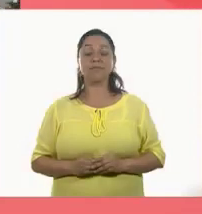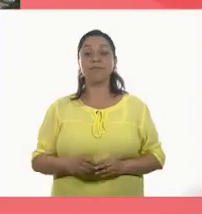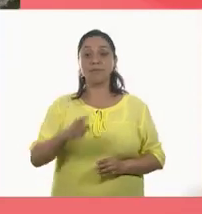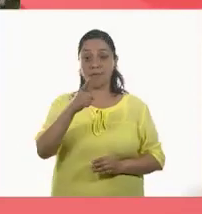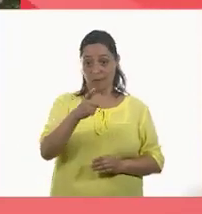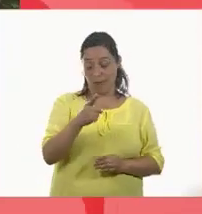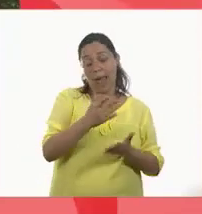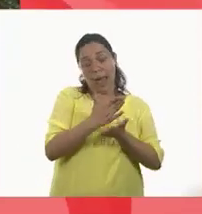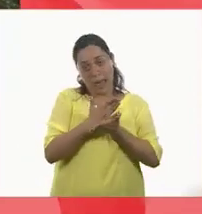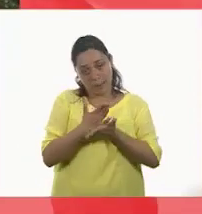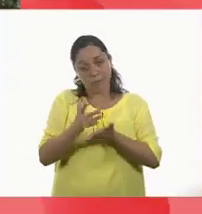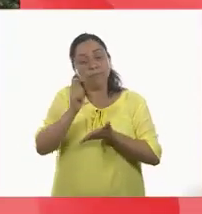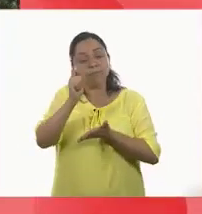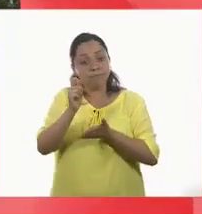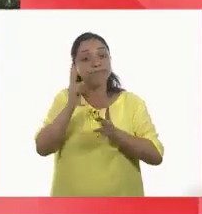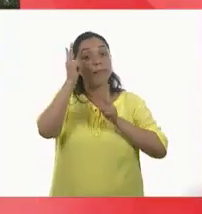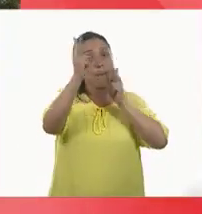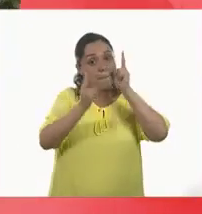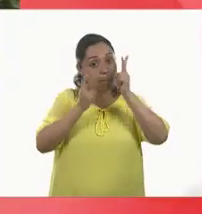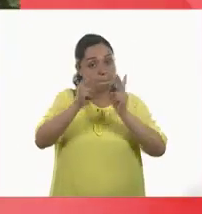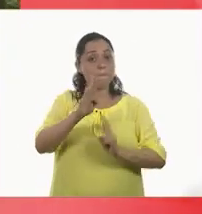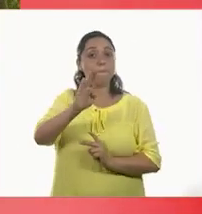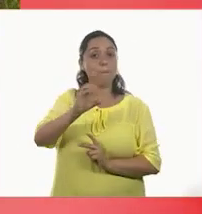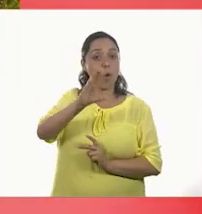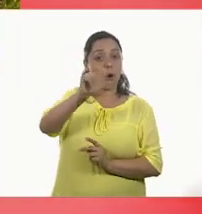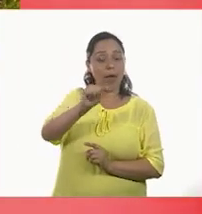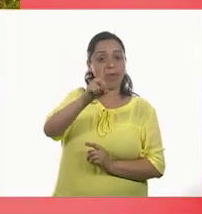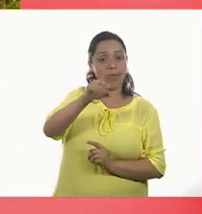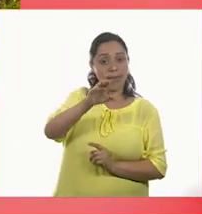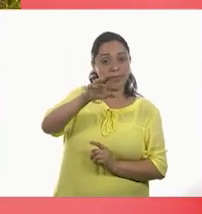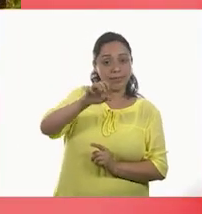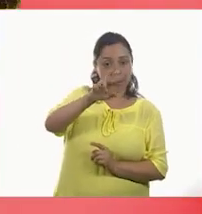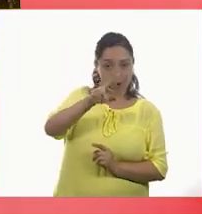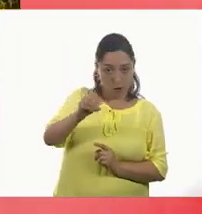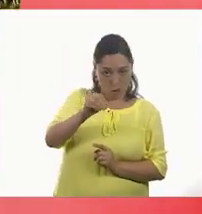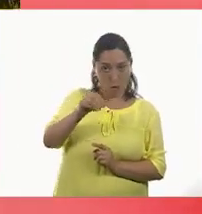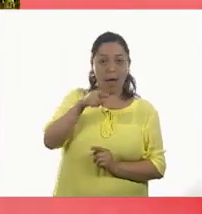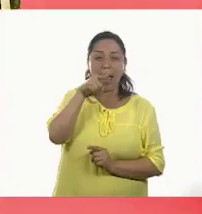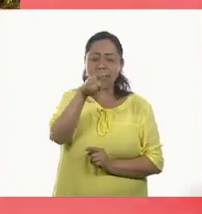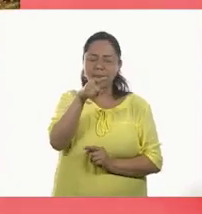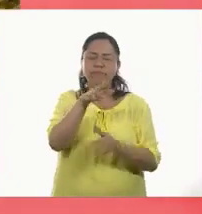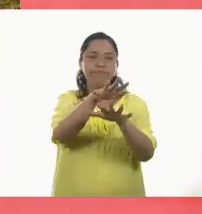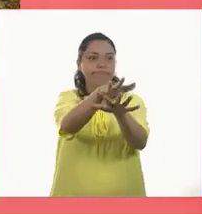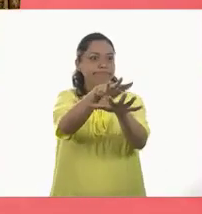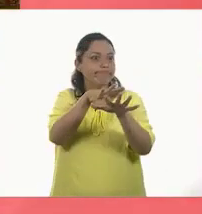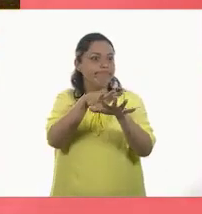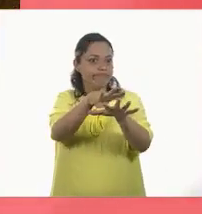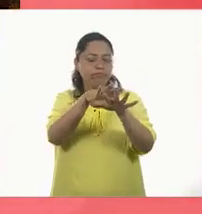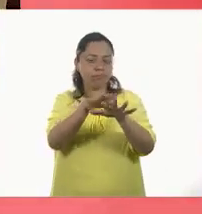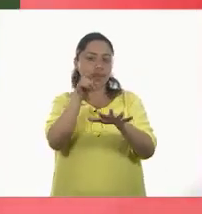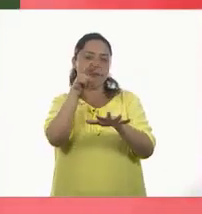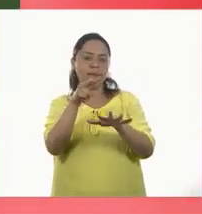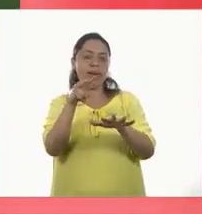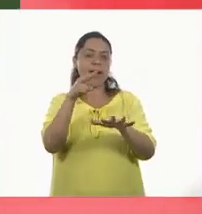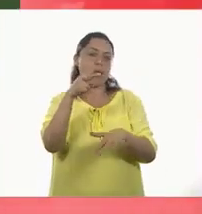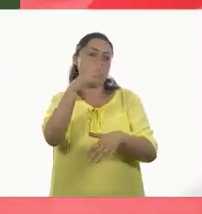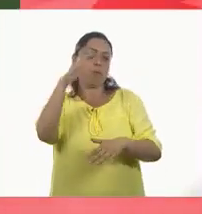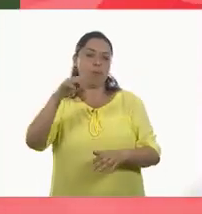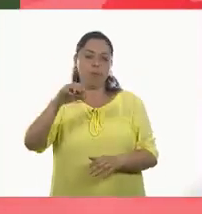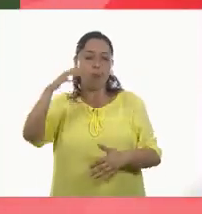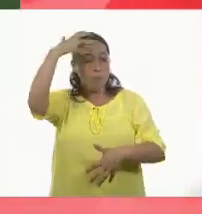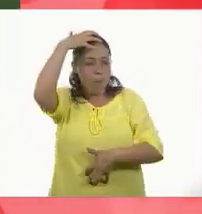Mención aparte merecen las visitas a Boca del Cerro, enmarcado por el majestuoso mono sagrado, ver